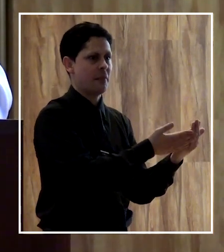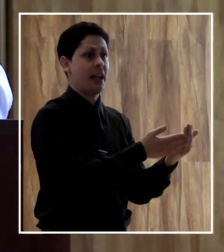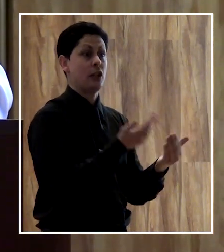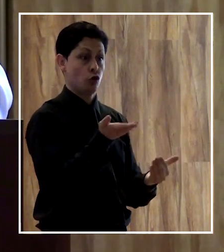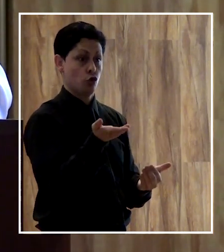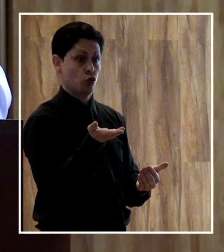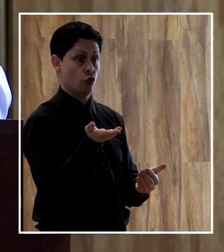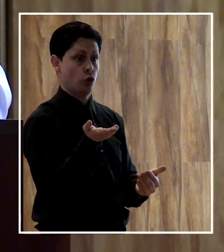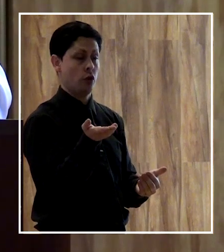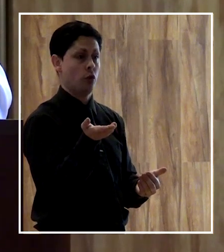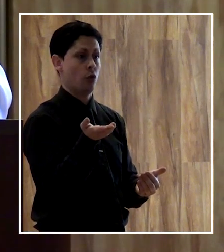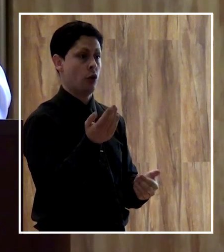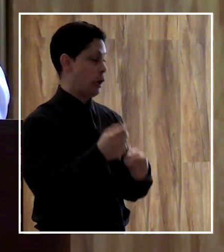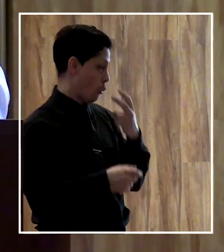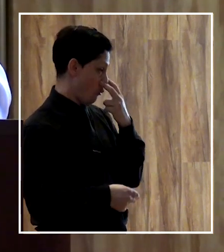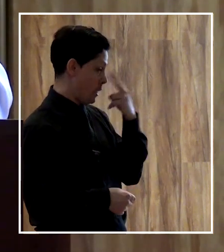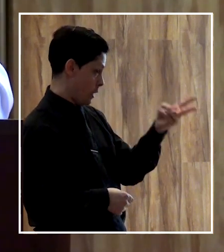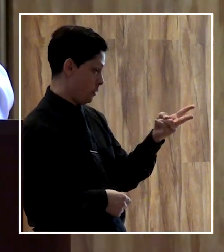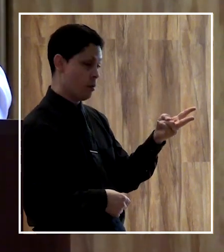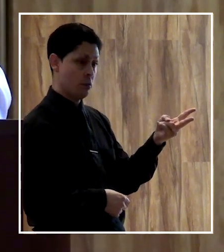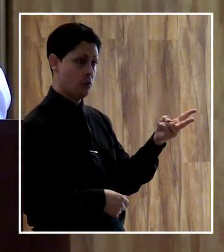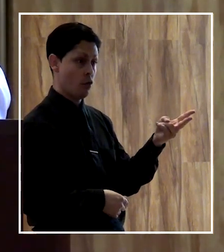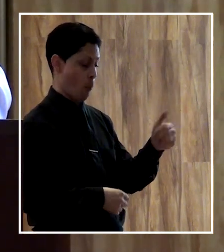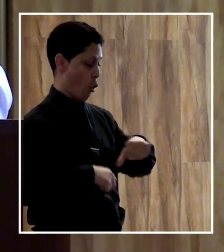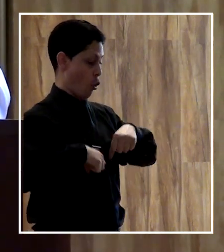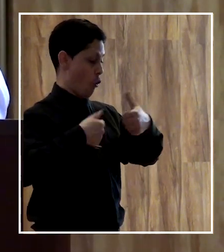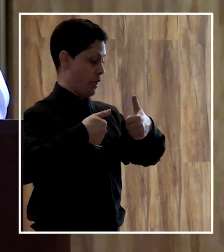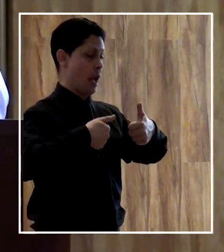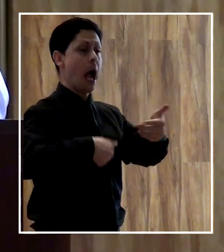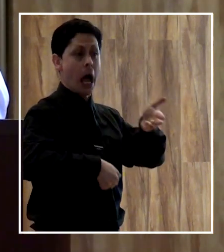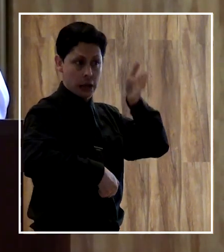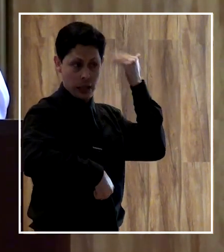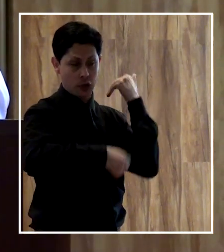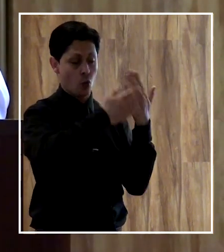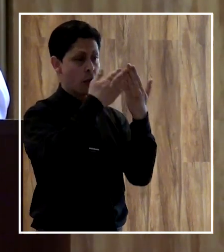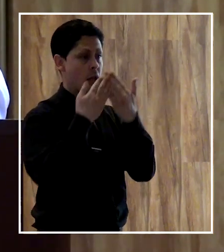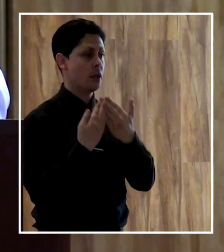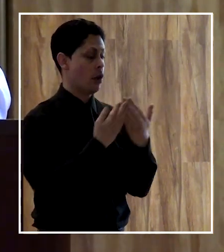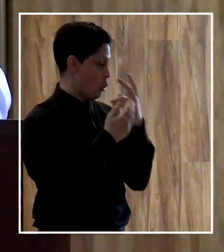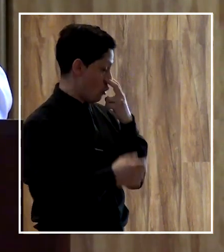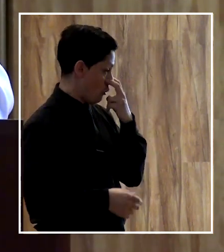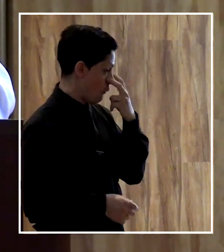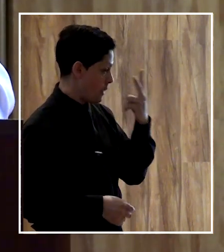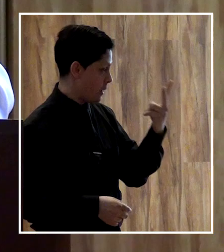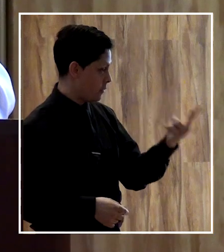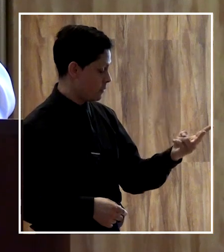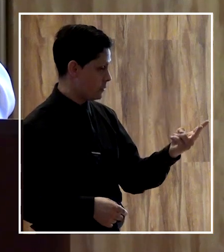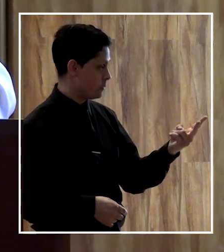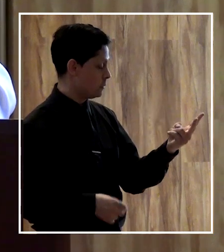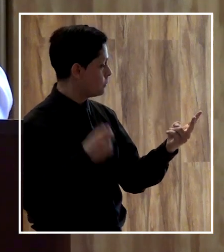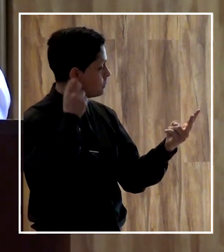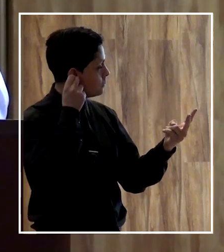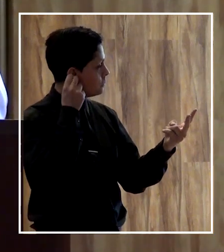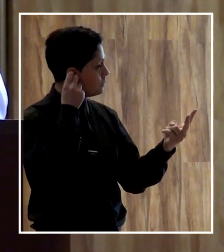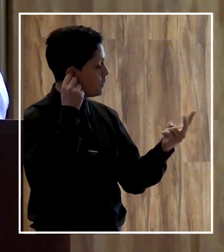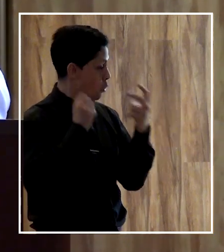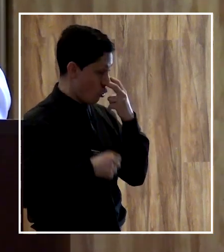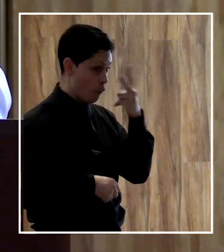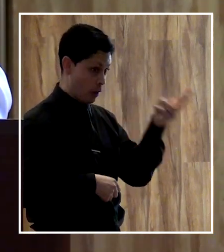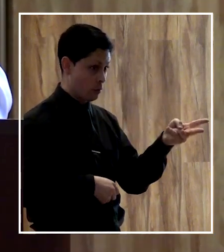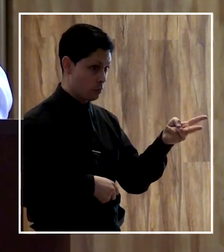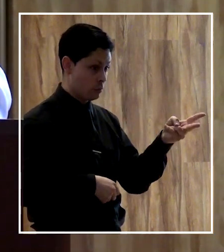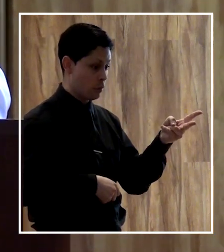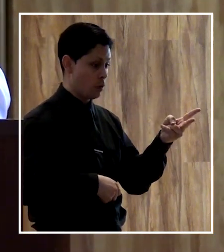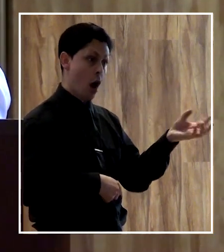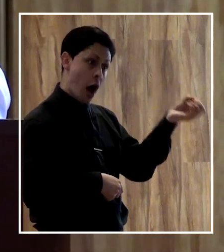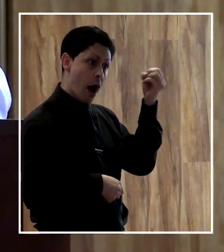lo vieron como joven estudiante y que lo vieron también formarse